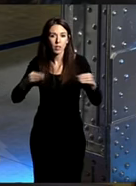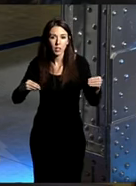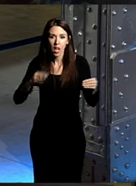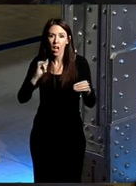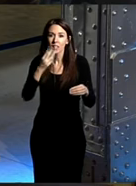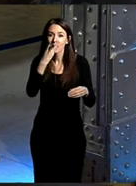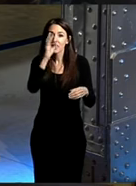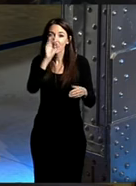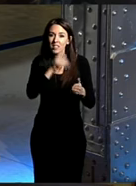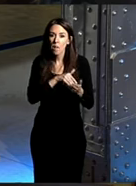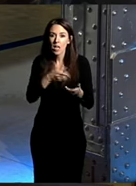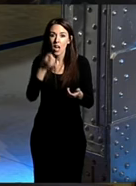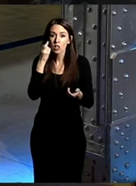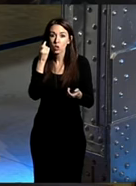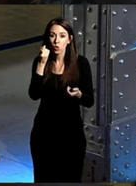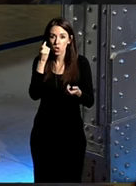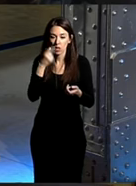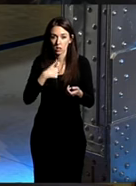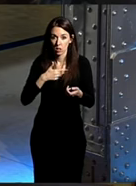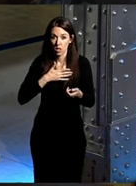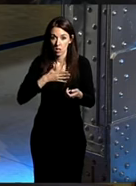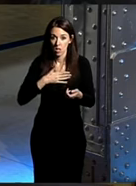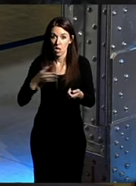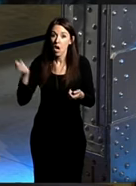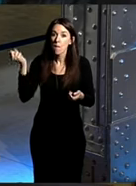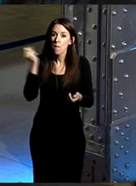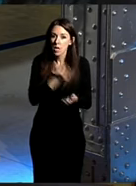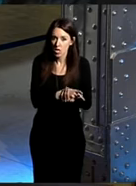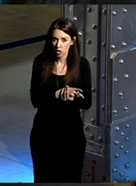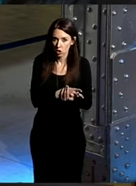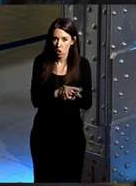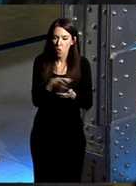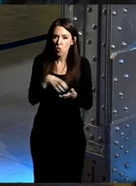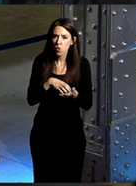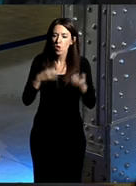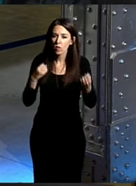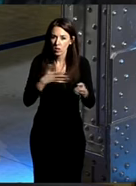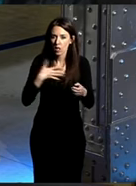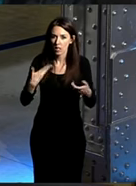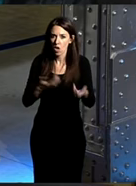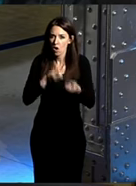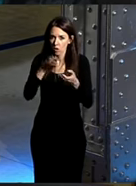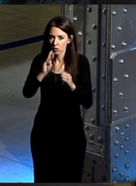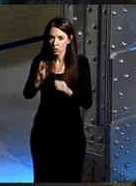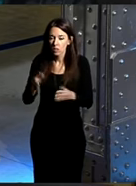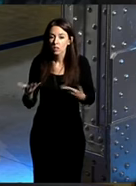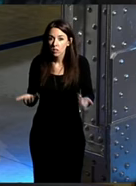tiene 30.000 estudiantes y mi reto y mi gran duda, que es lo que quiero compartiros,